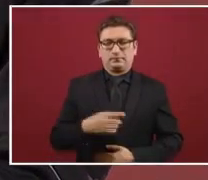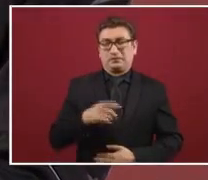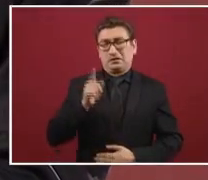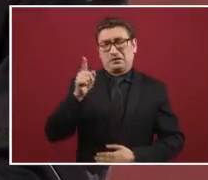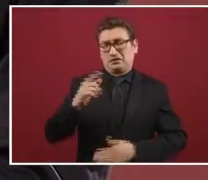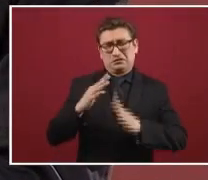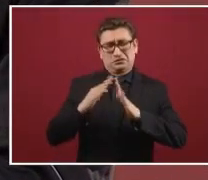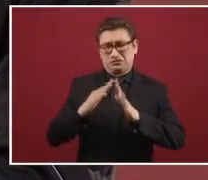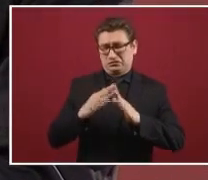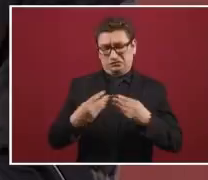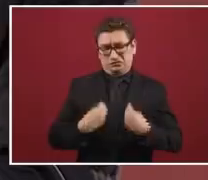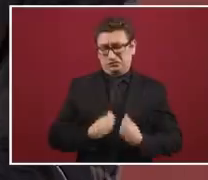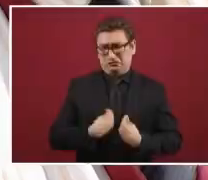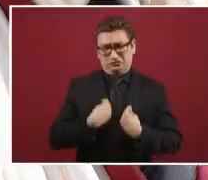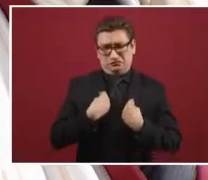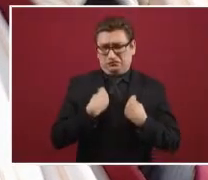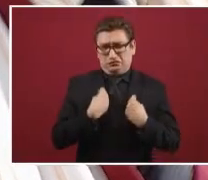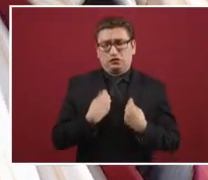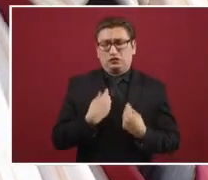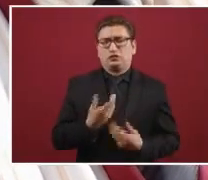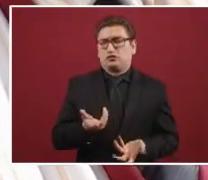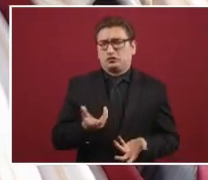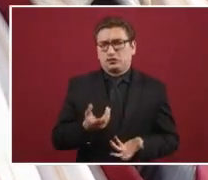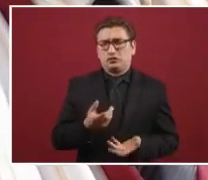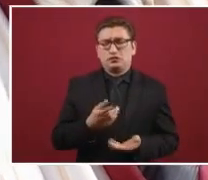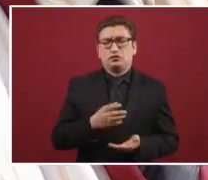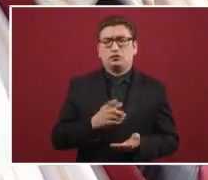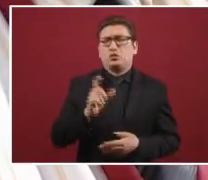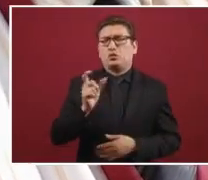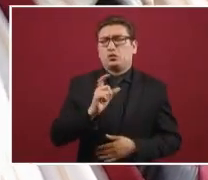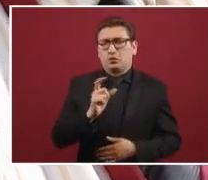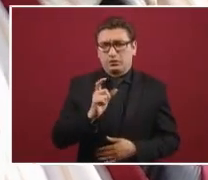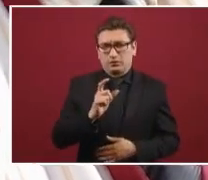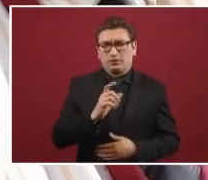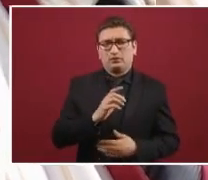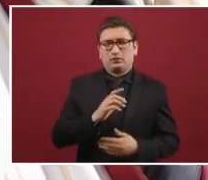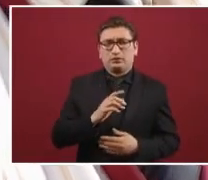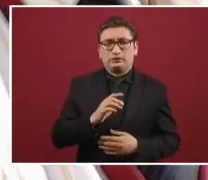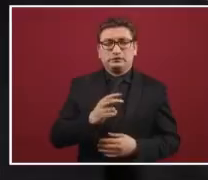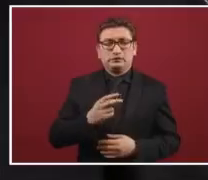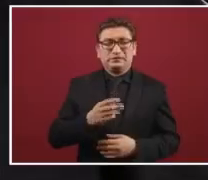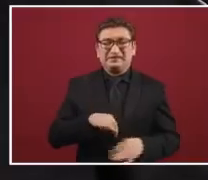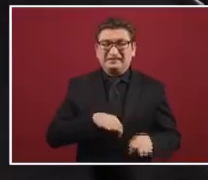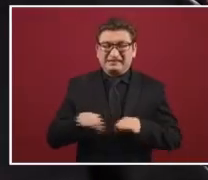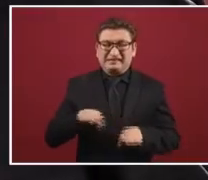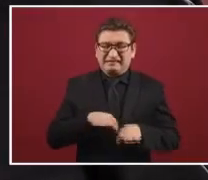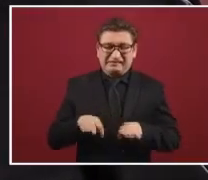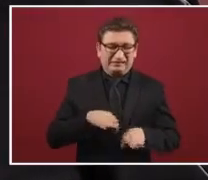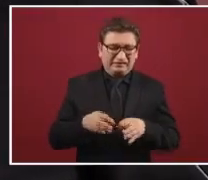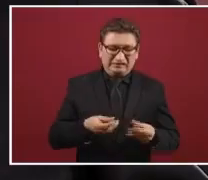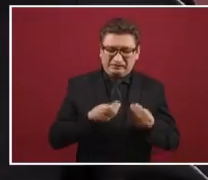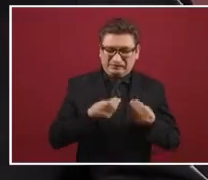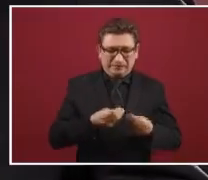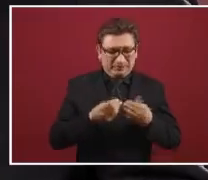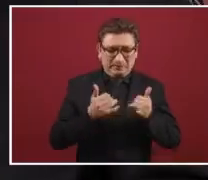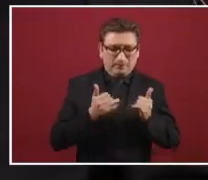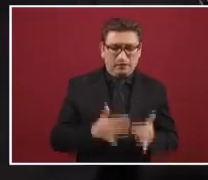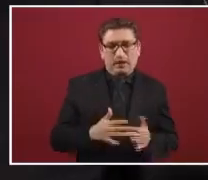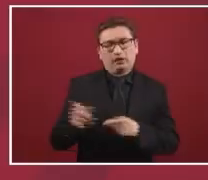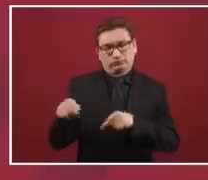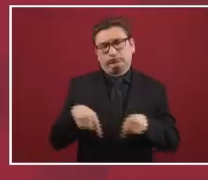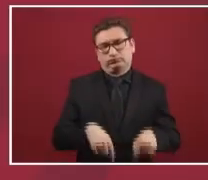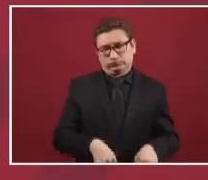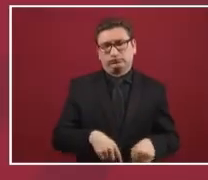habitarla cuando sea muy intenso el trabajo, pues vamos a estar